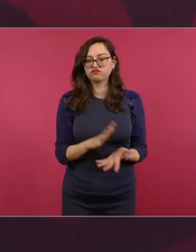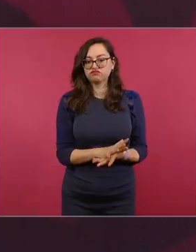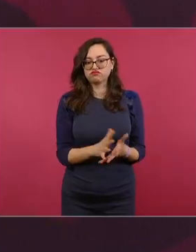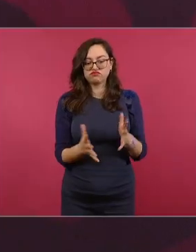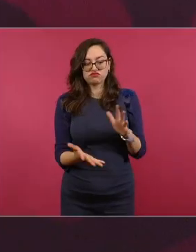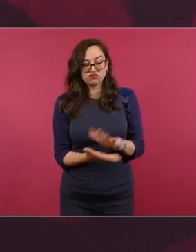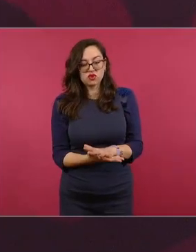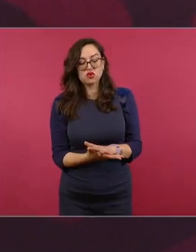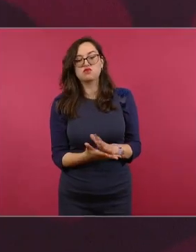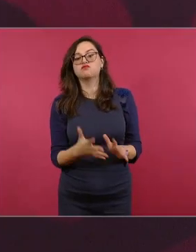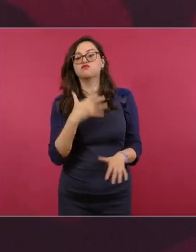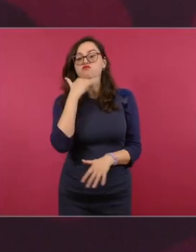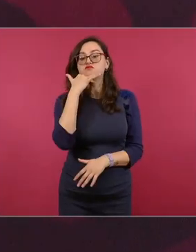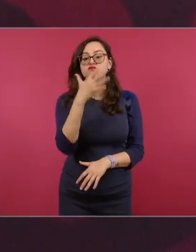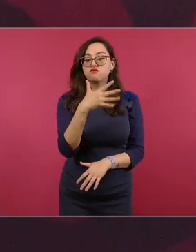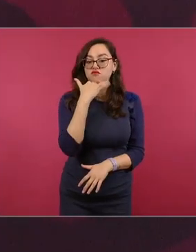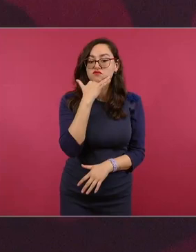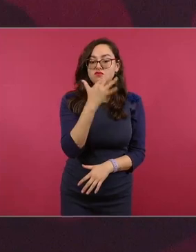cómplices